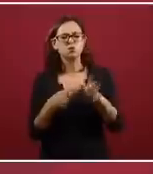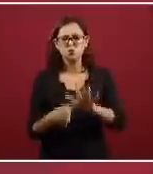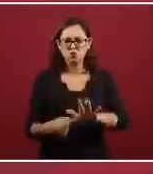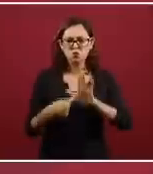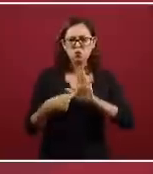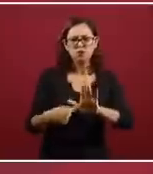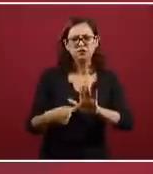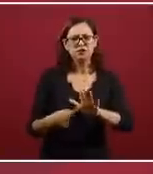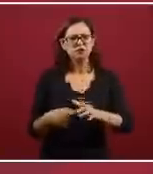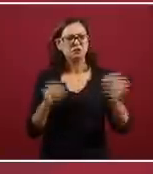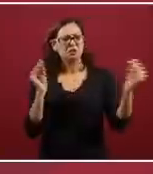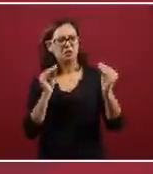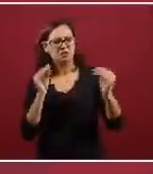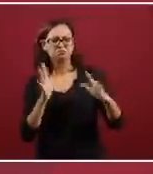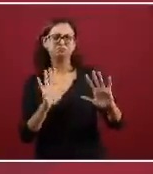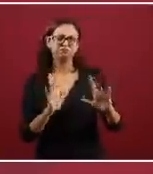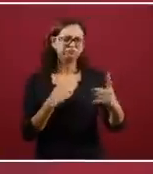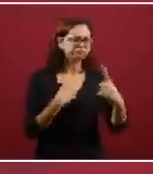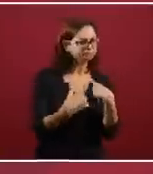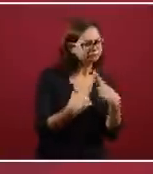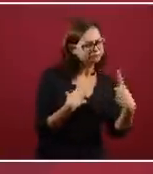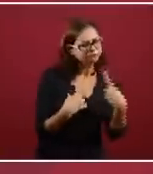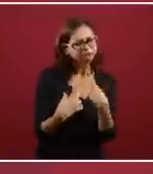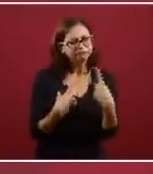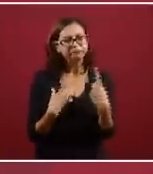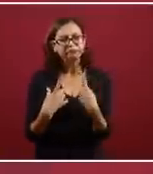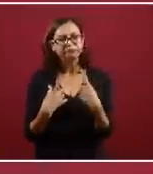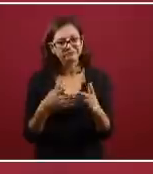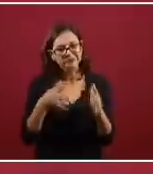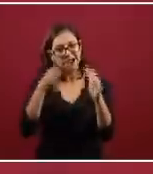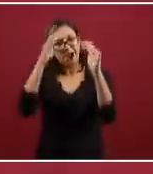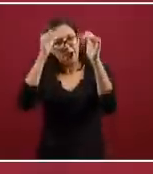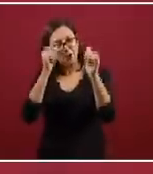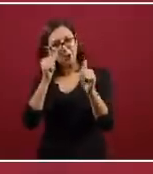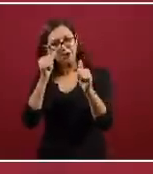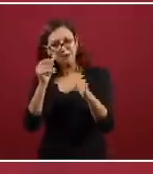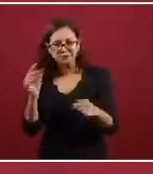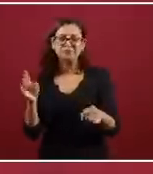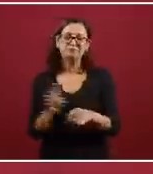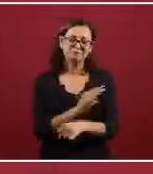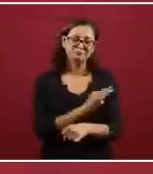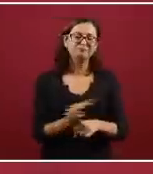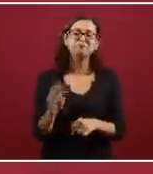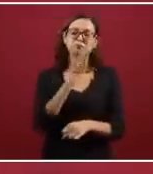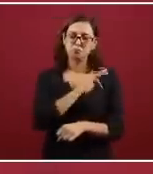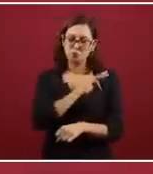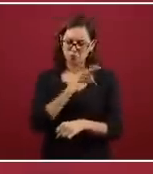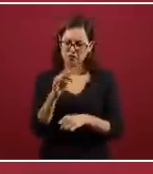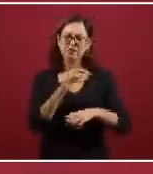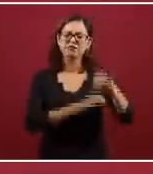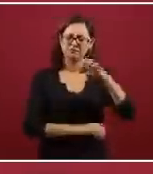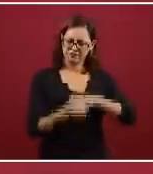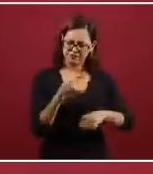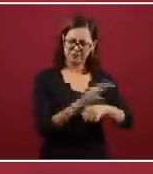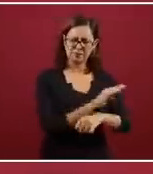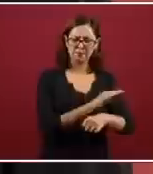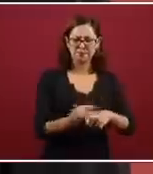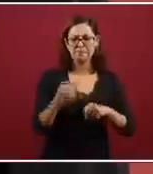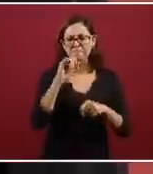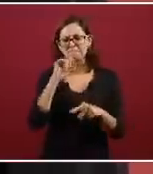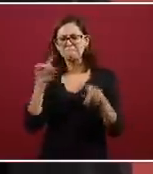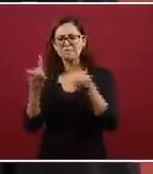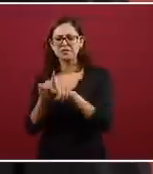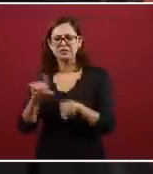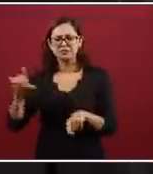acuerdos. En beneficio de empresas y en beneficio